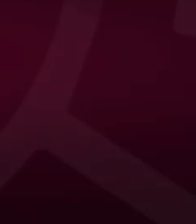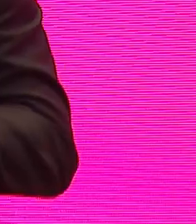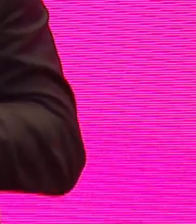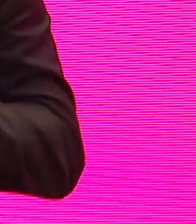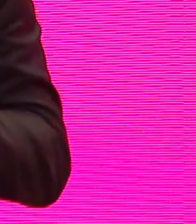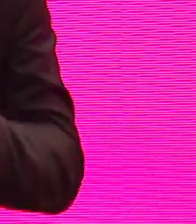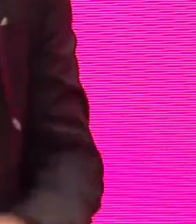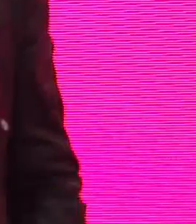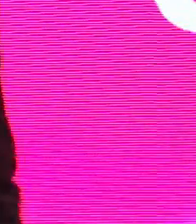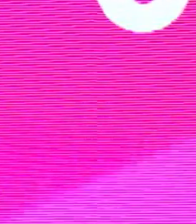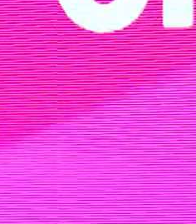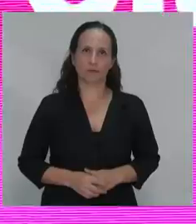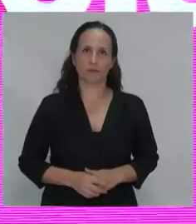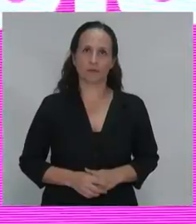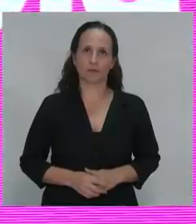bueno